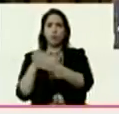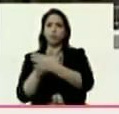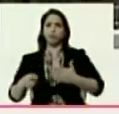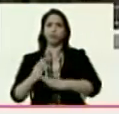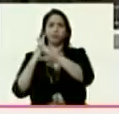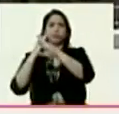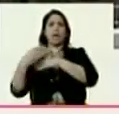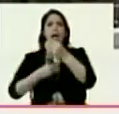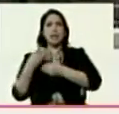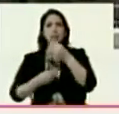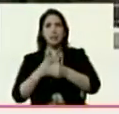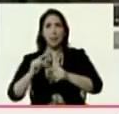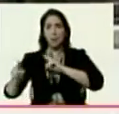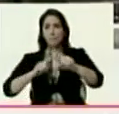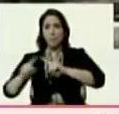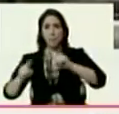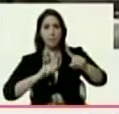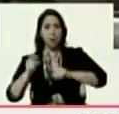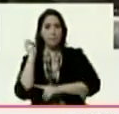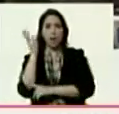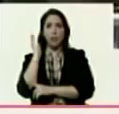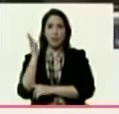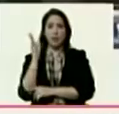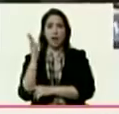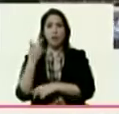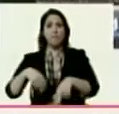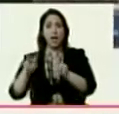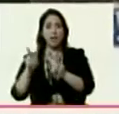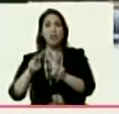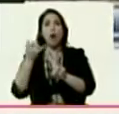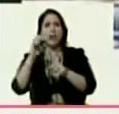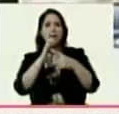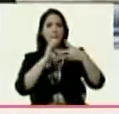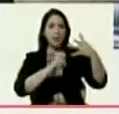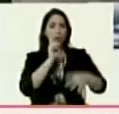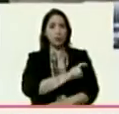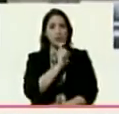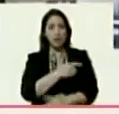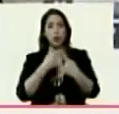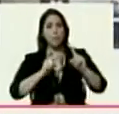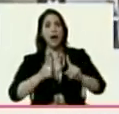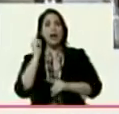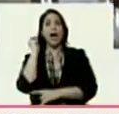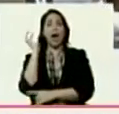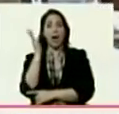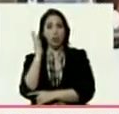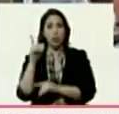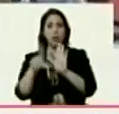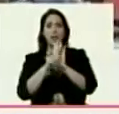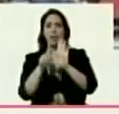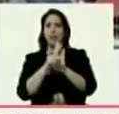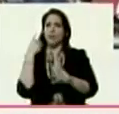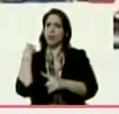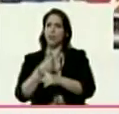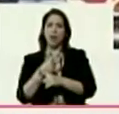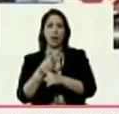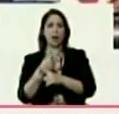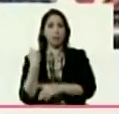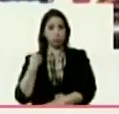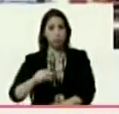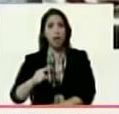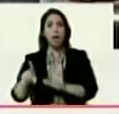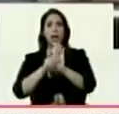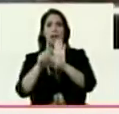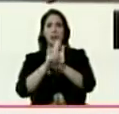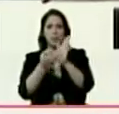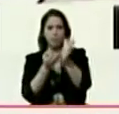actos parlamentarios válidos, existen elementos necesarios para que un acto legislativo goce de la legalidad y de la